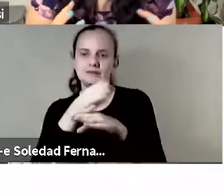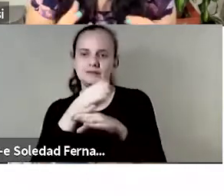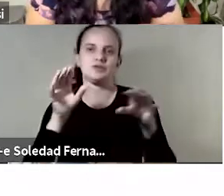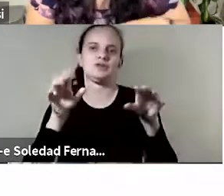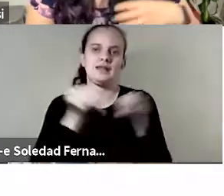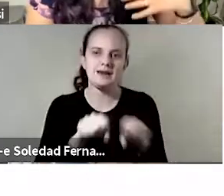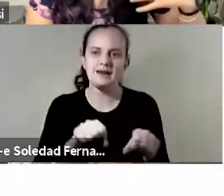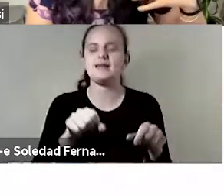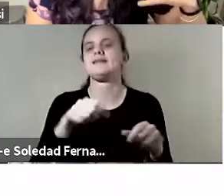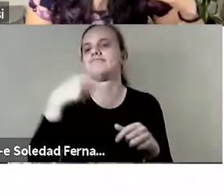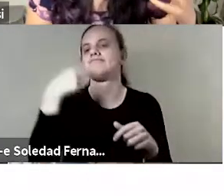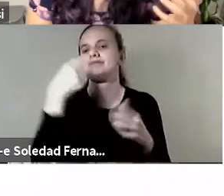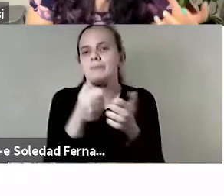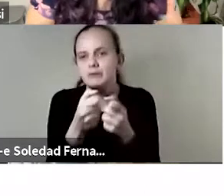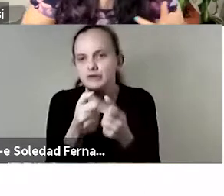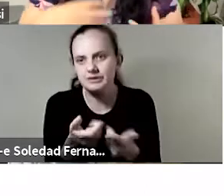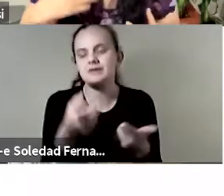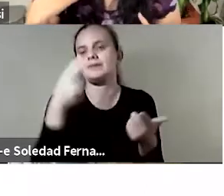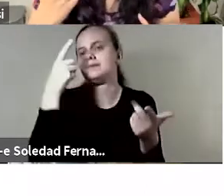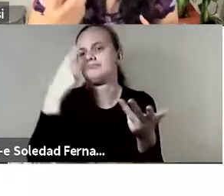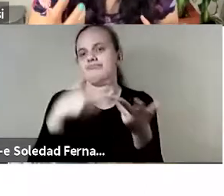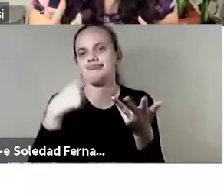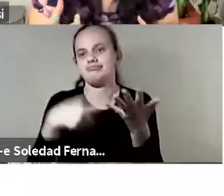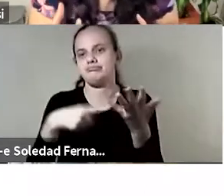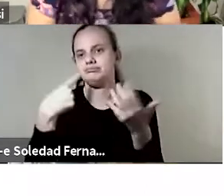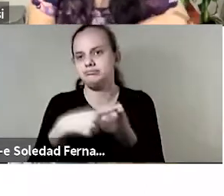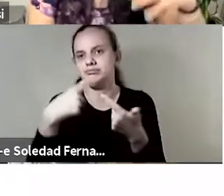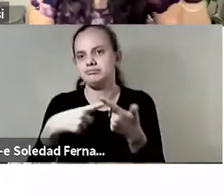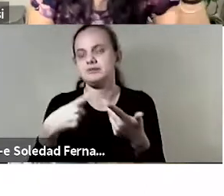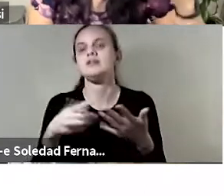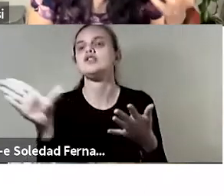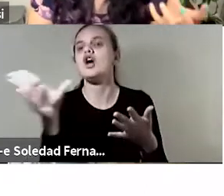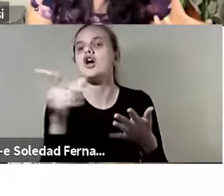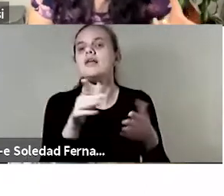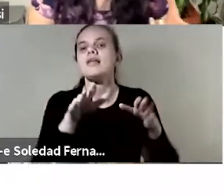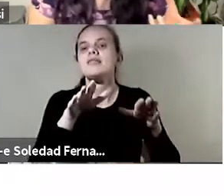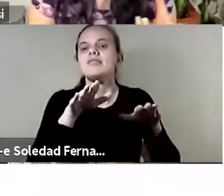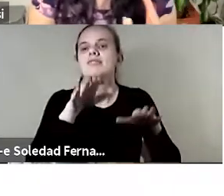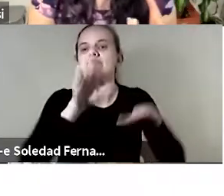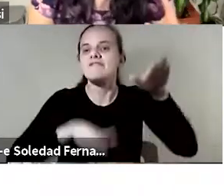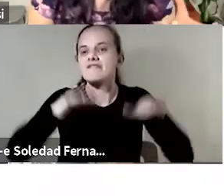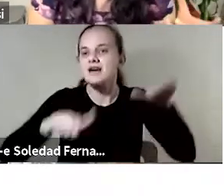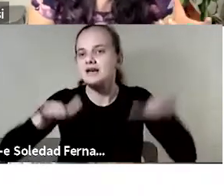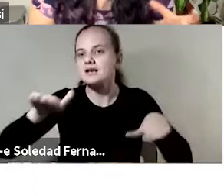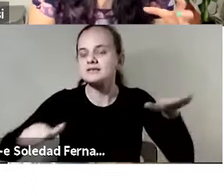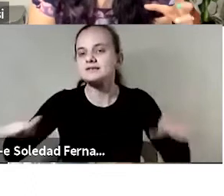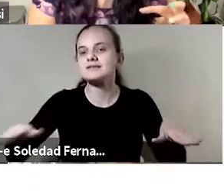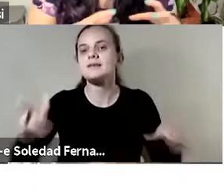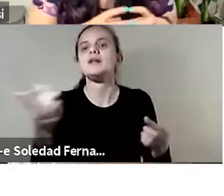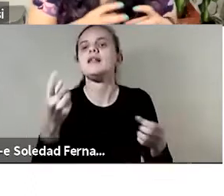sentido estricto, han sido de región, de tener acceso a Internet o no, de tener un dispositivo para acceder a Internet o